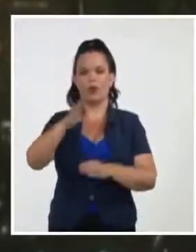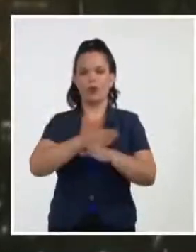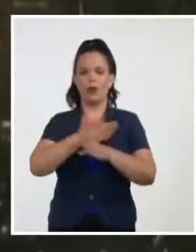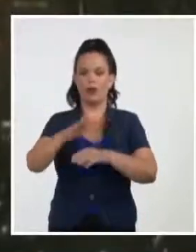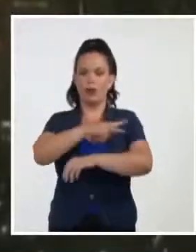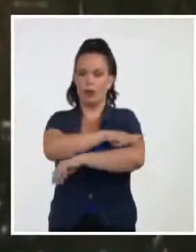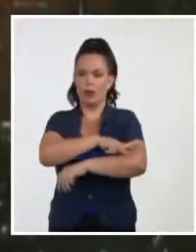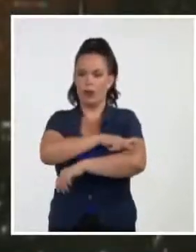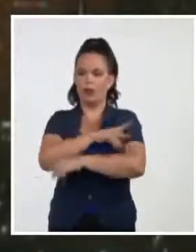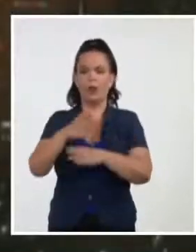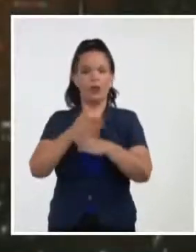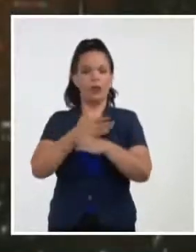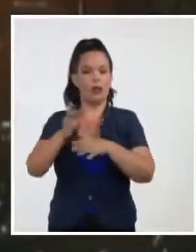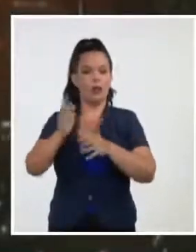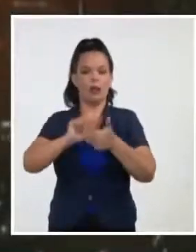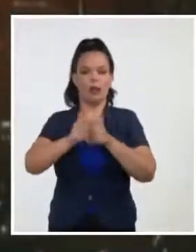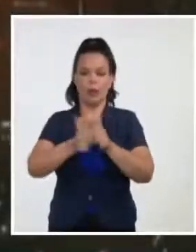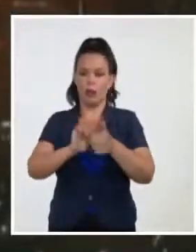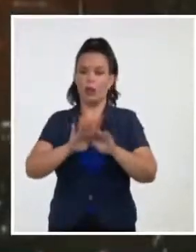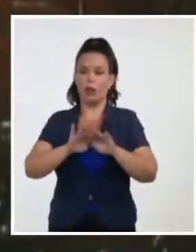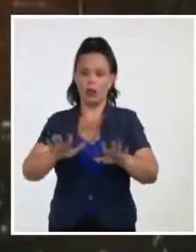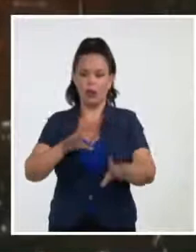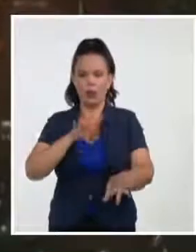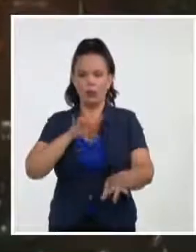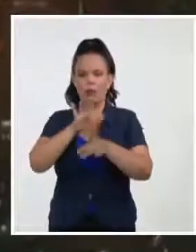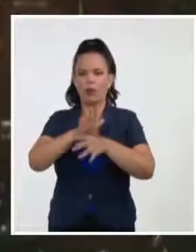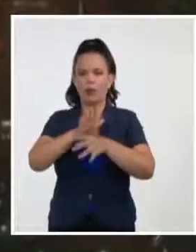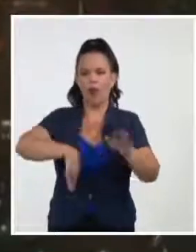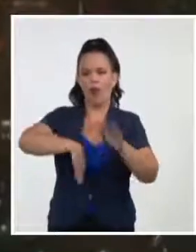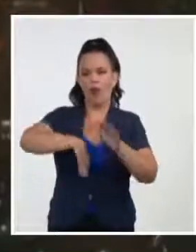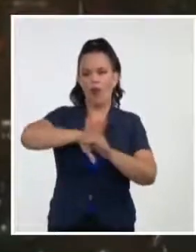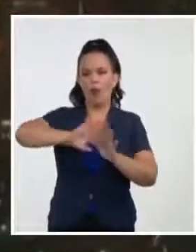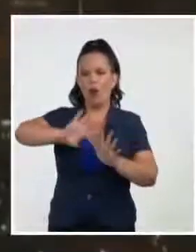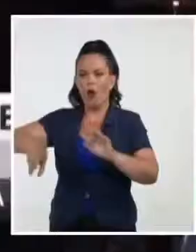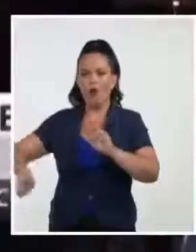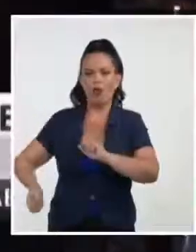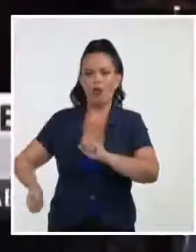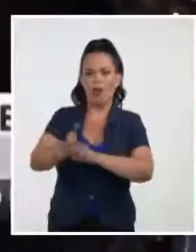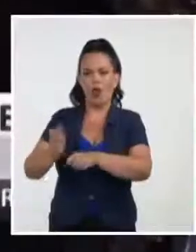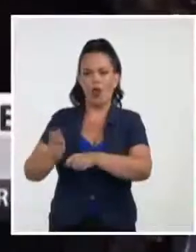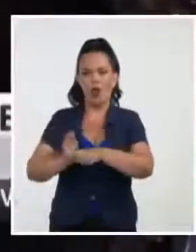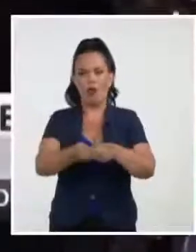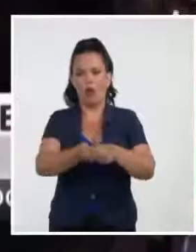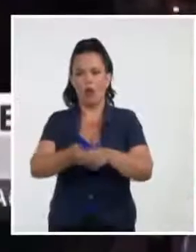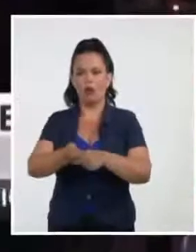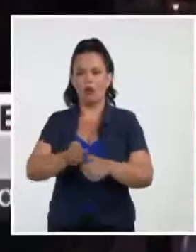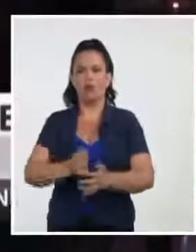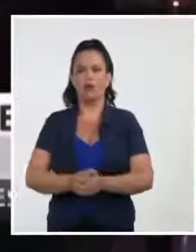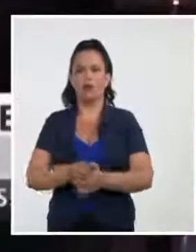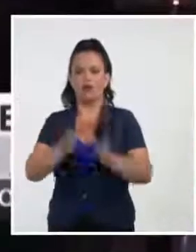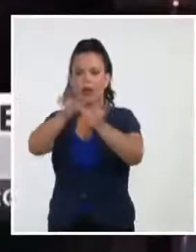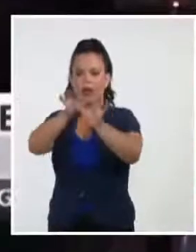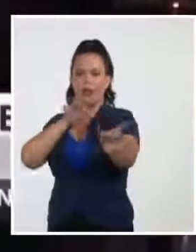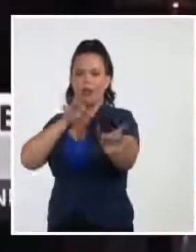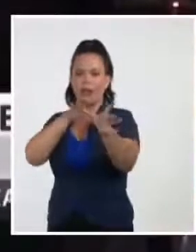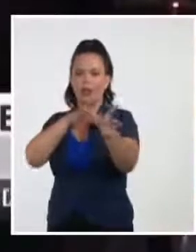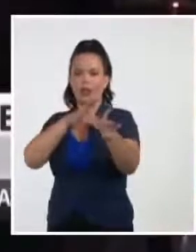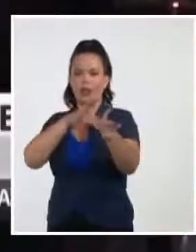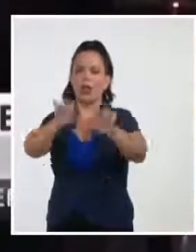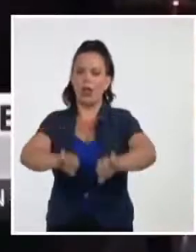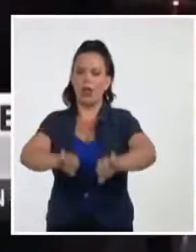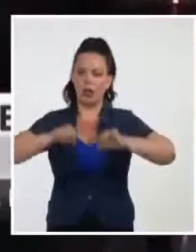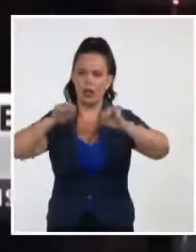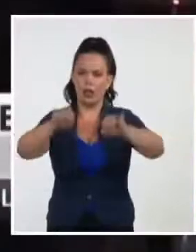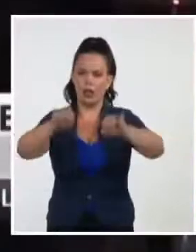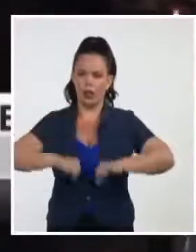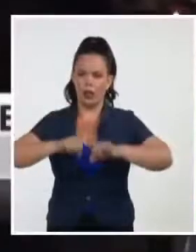distintas, de las cuales ya dieron inicio el fútbol y el softball, tiro con arco y remo. En Tokio, varios cientos de personas se manifiestan para exigir la